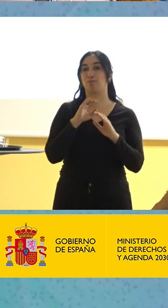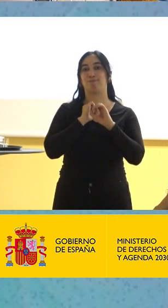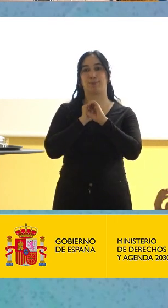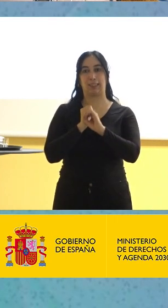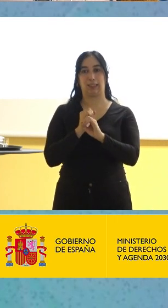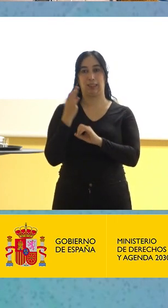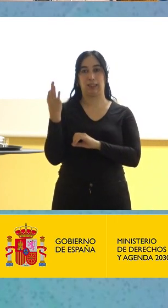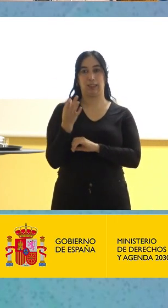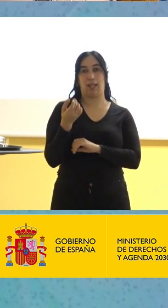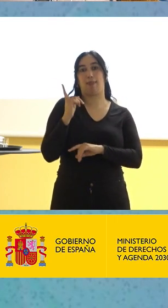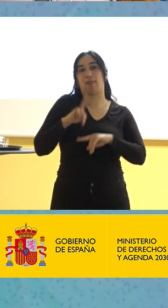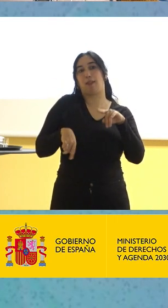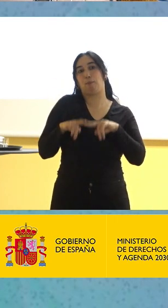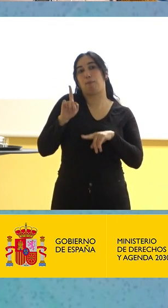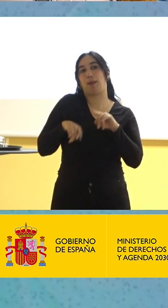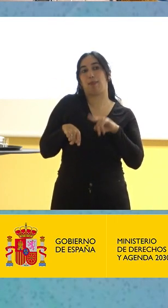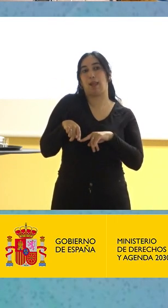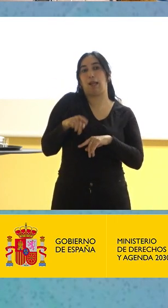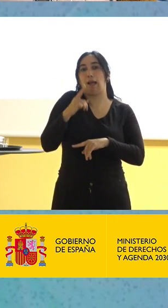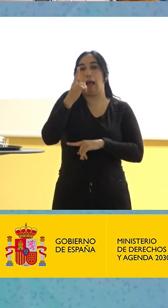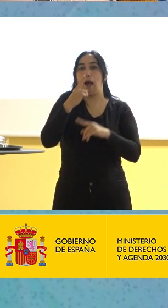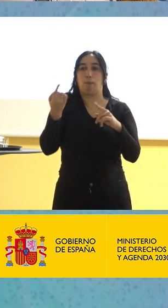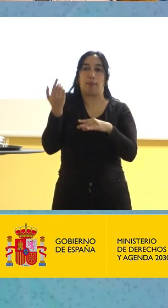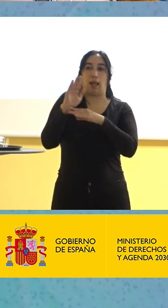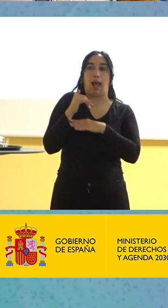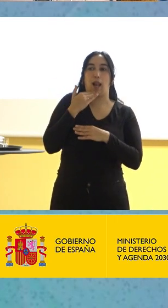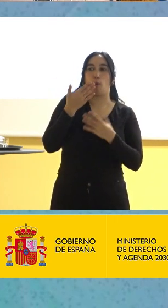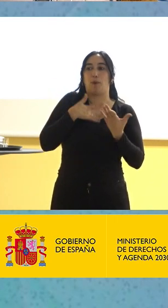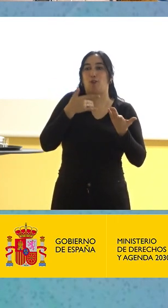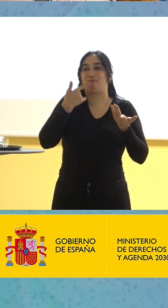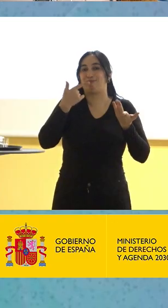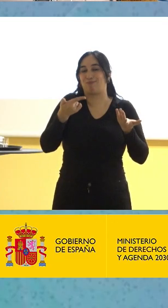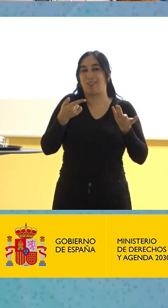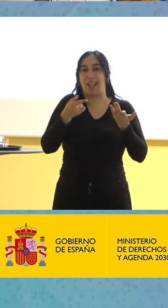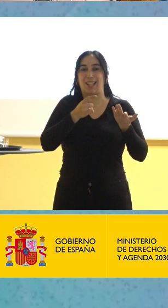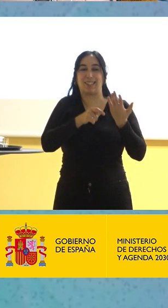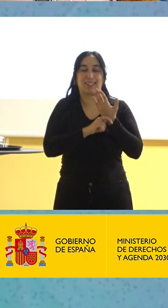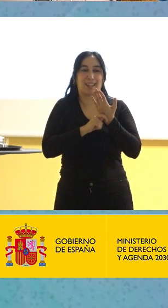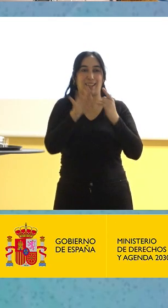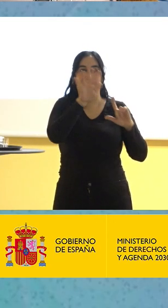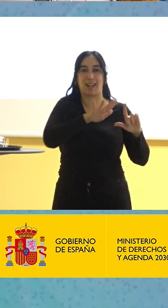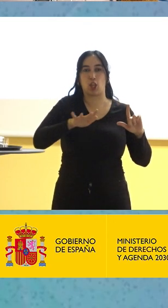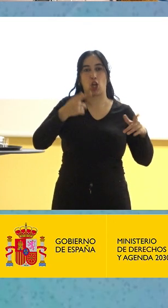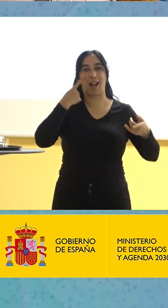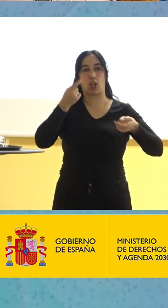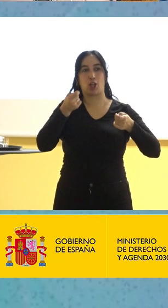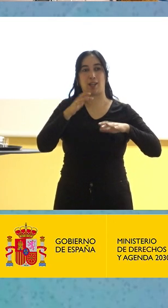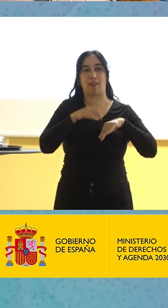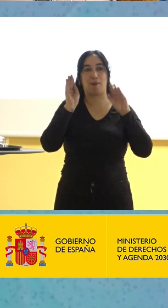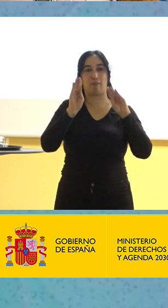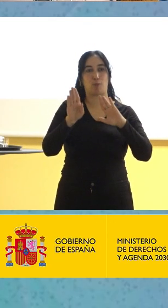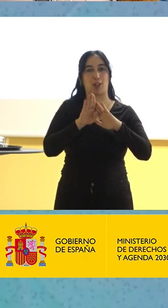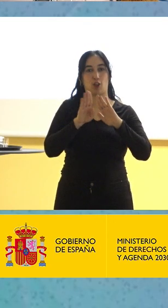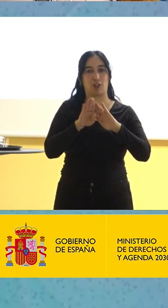precisamente solamente de iniciativas puntuales, ¿no?, sin que haya una estrategia nacional coordinada de formación continua en enfermedades